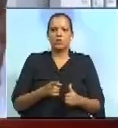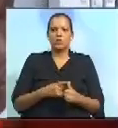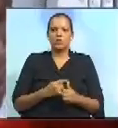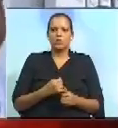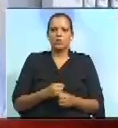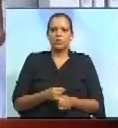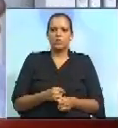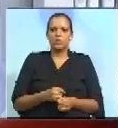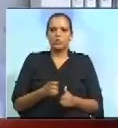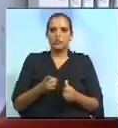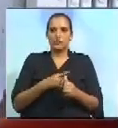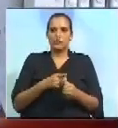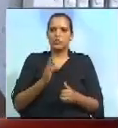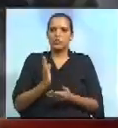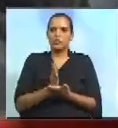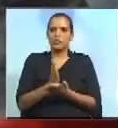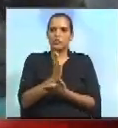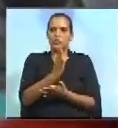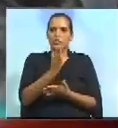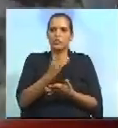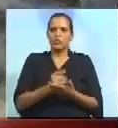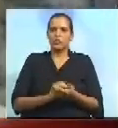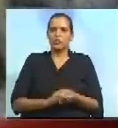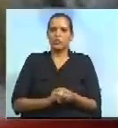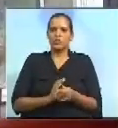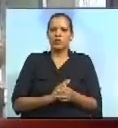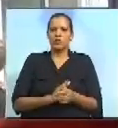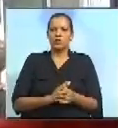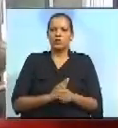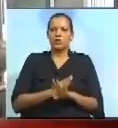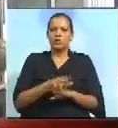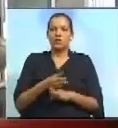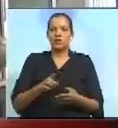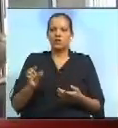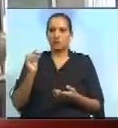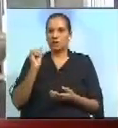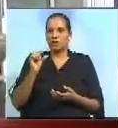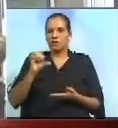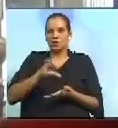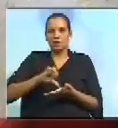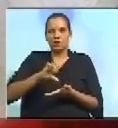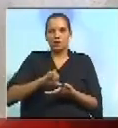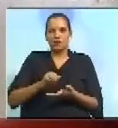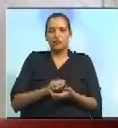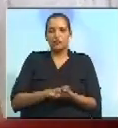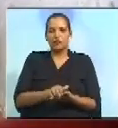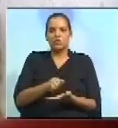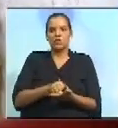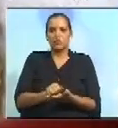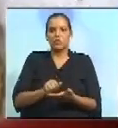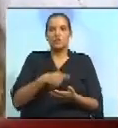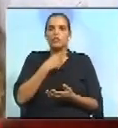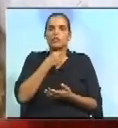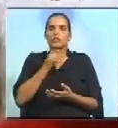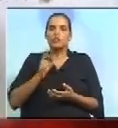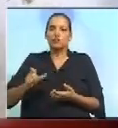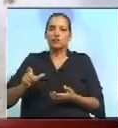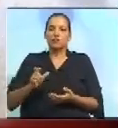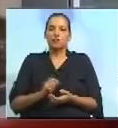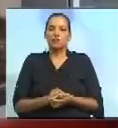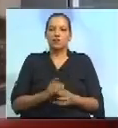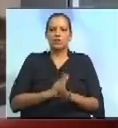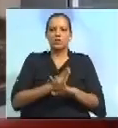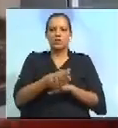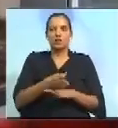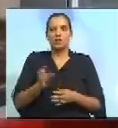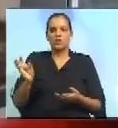día. Se muele bien el verde, se le pone un poquito de grasa para que suavice el gusto de la persona y